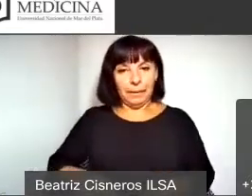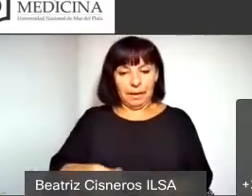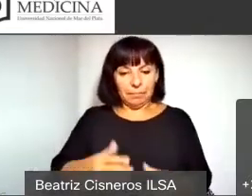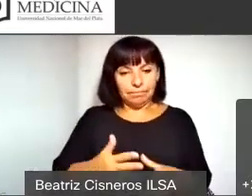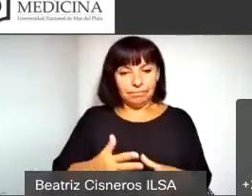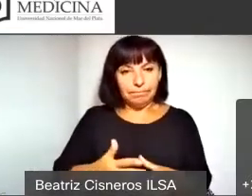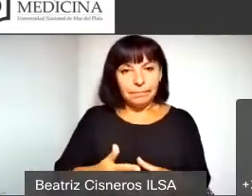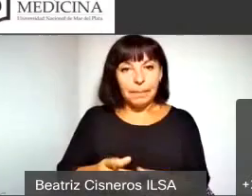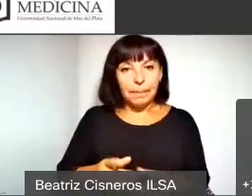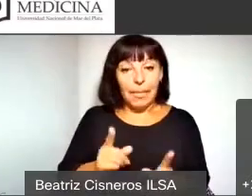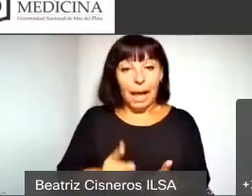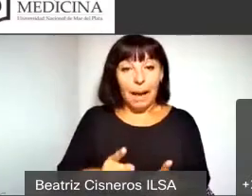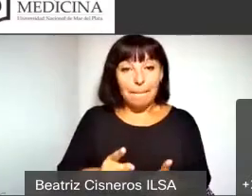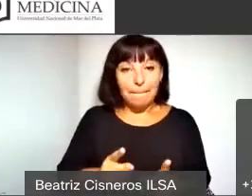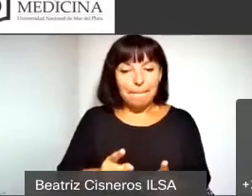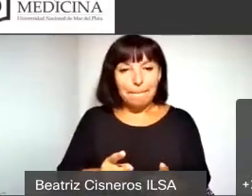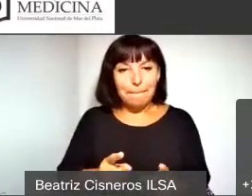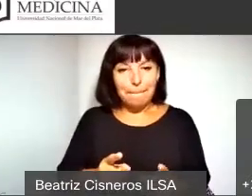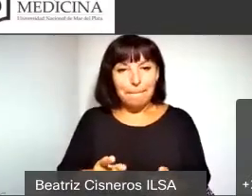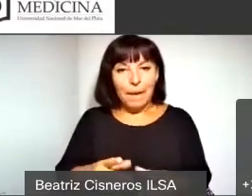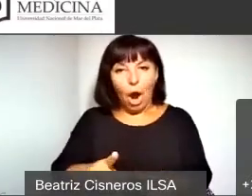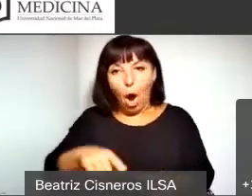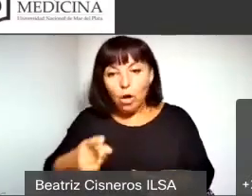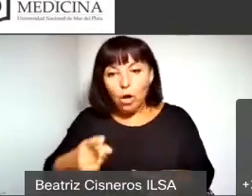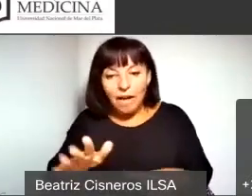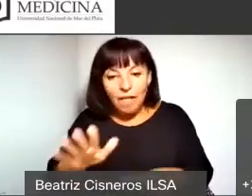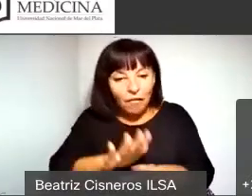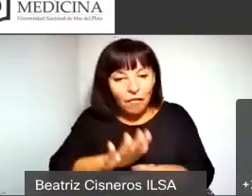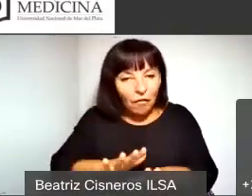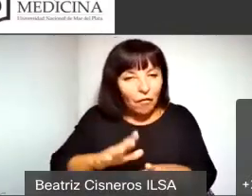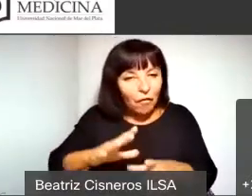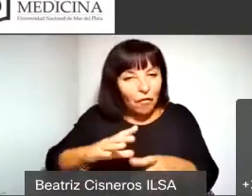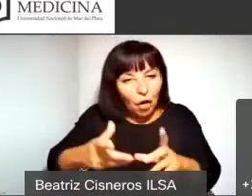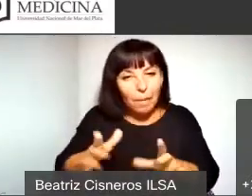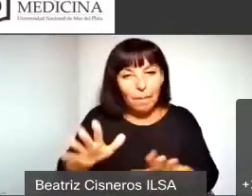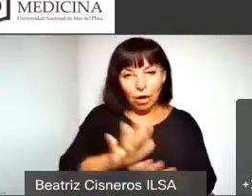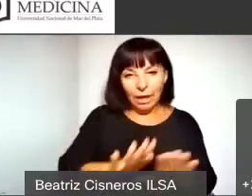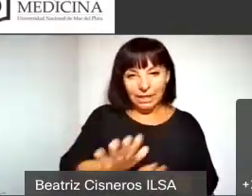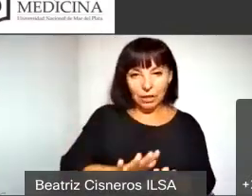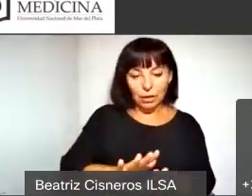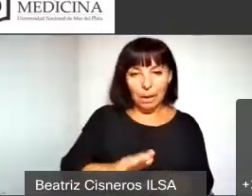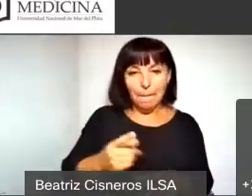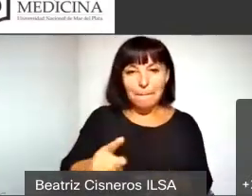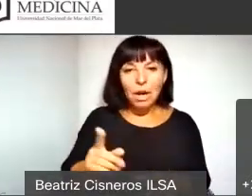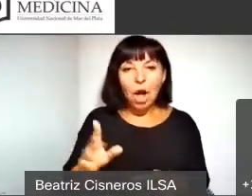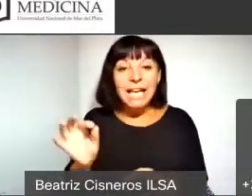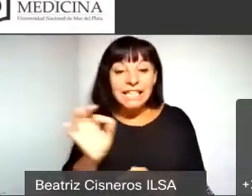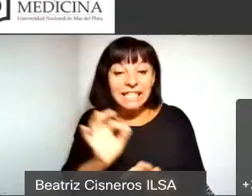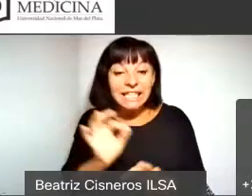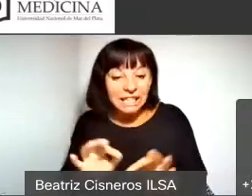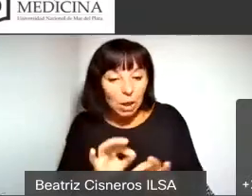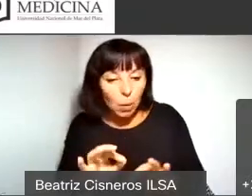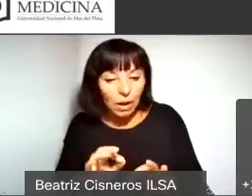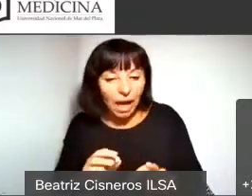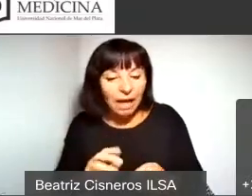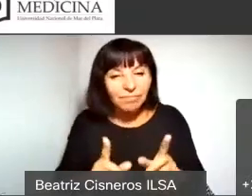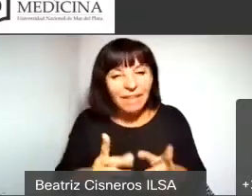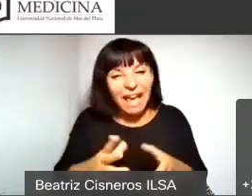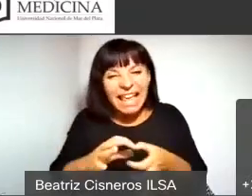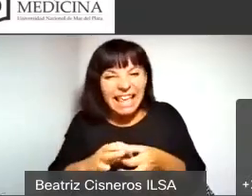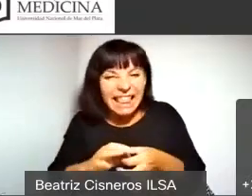¿sí? Corresponde a otro nivel de organización, lo que es un tejido, las células mantenían una cierta independencia,